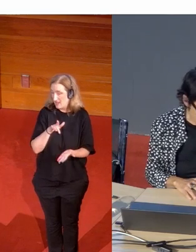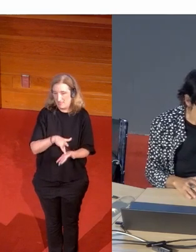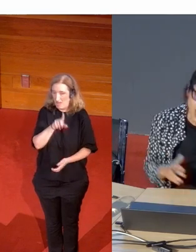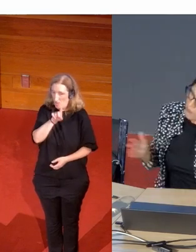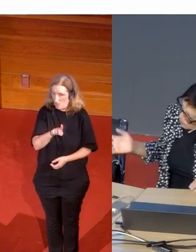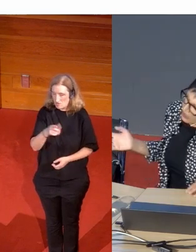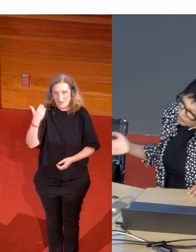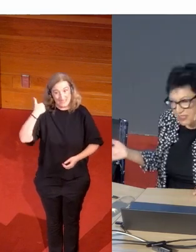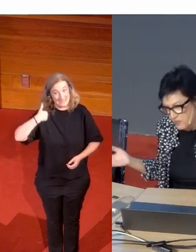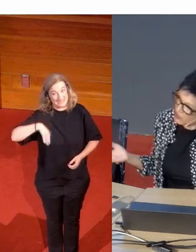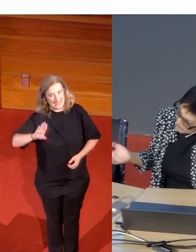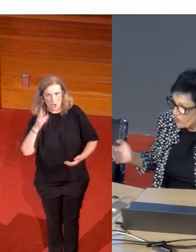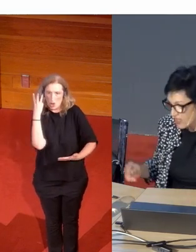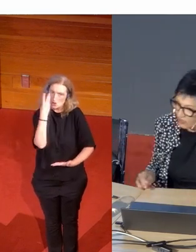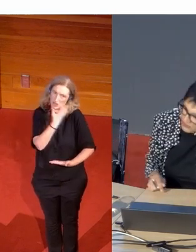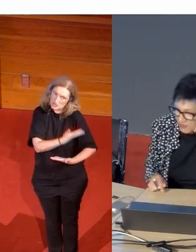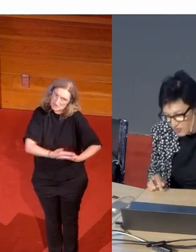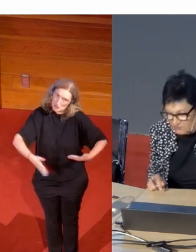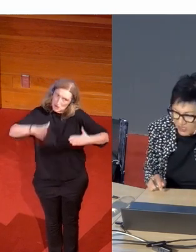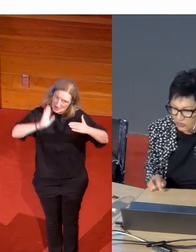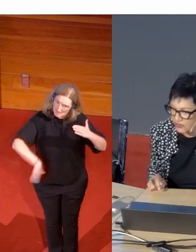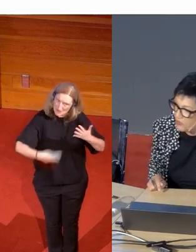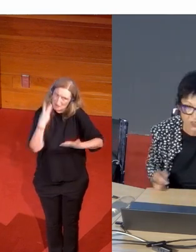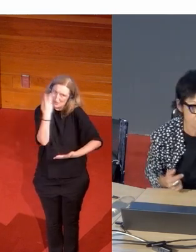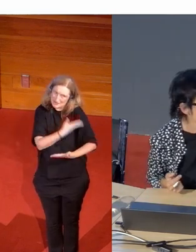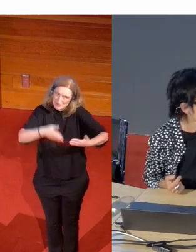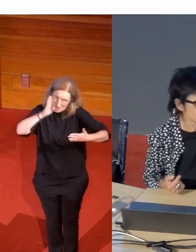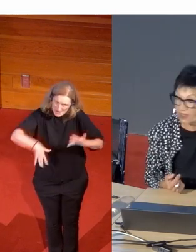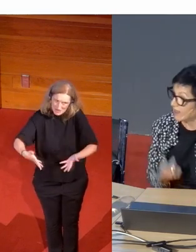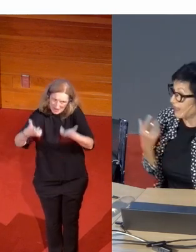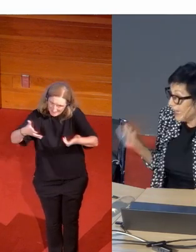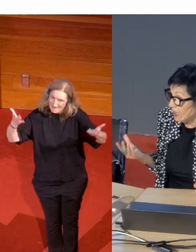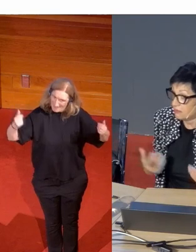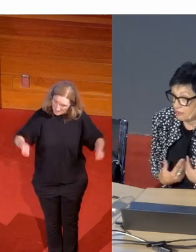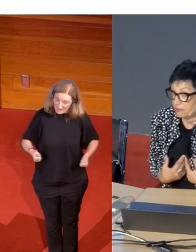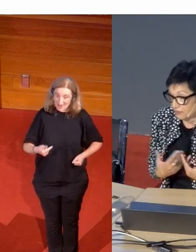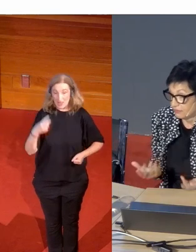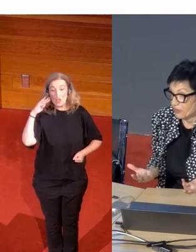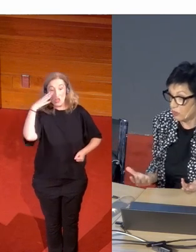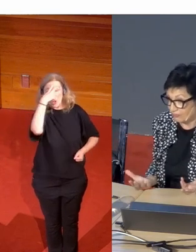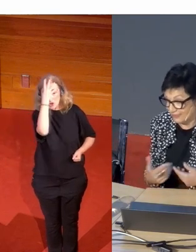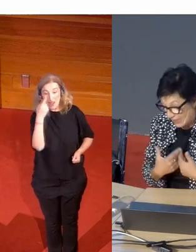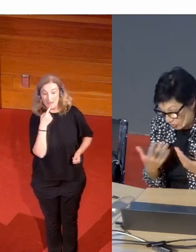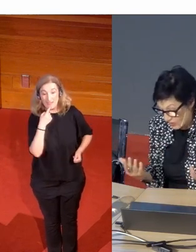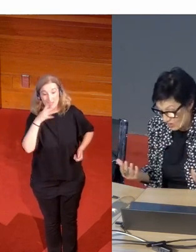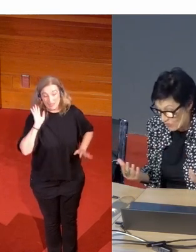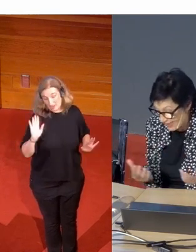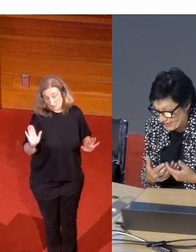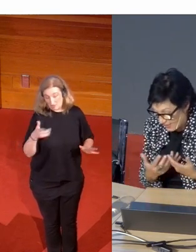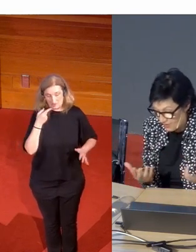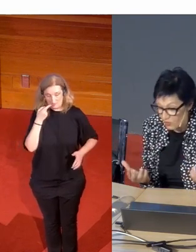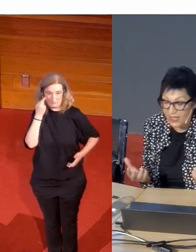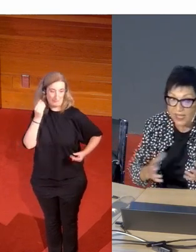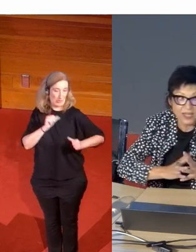No ya pero es que con 3 millones menos eh con 3 millones menos con 3 millones menos él tal como es de